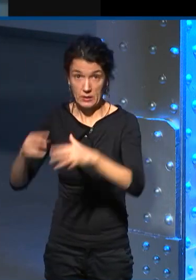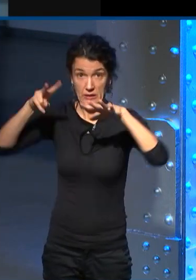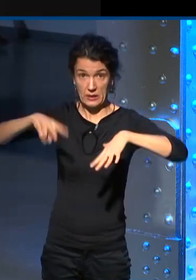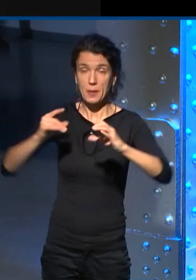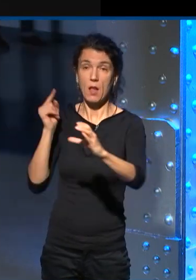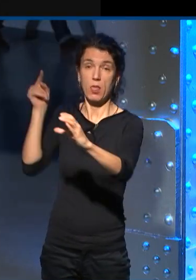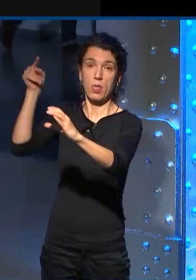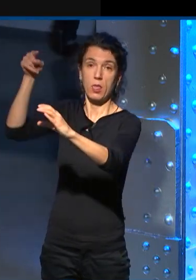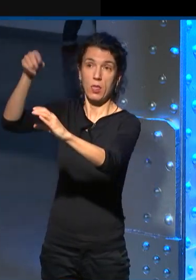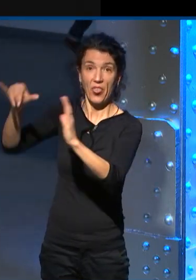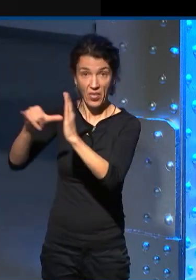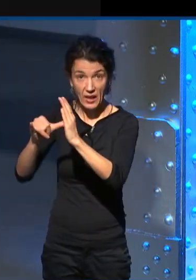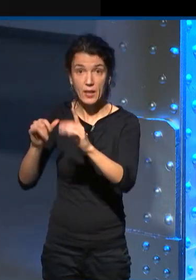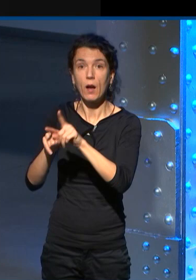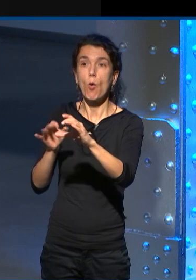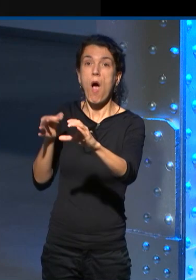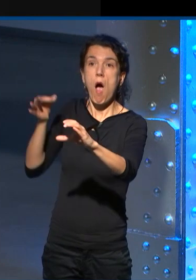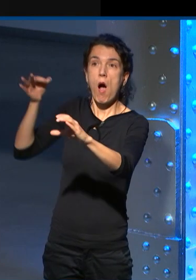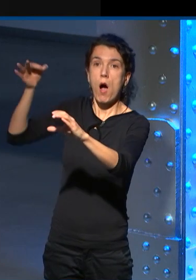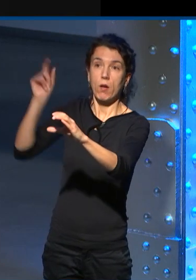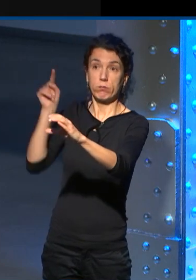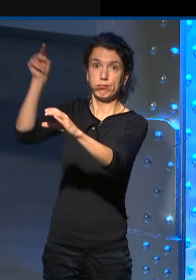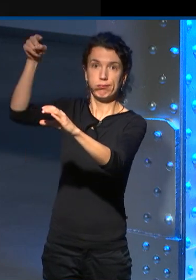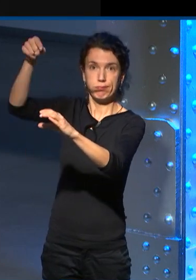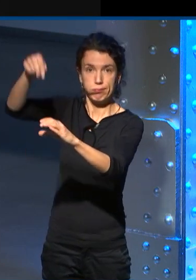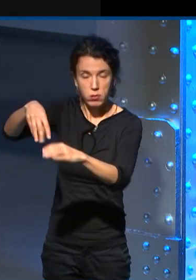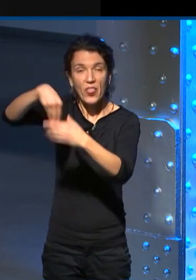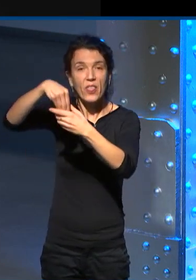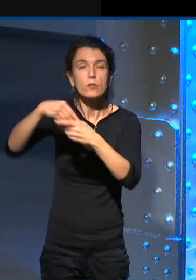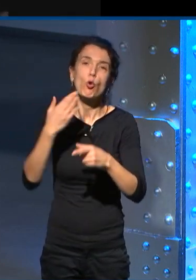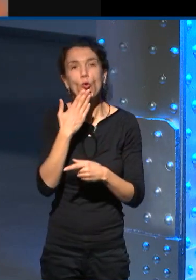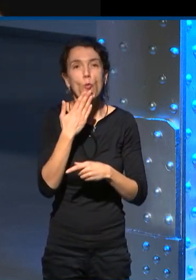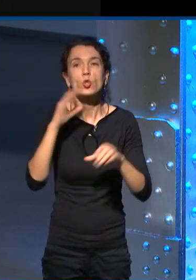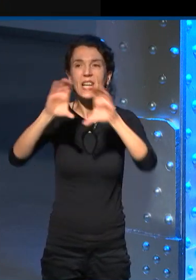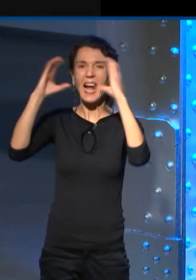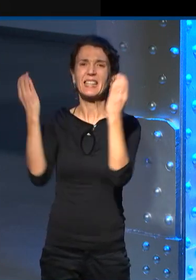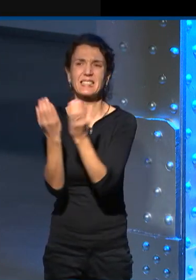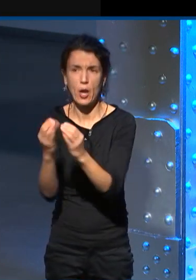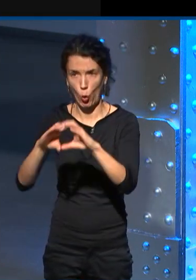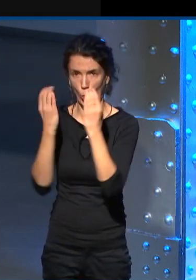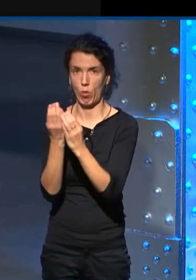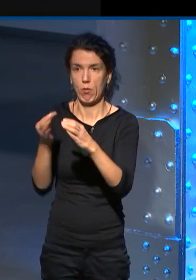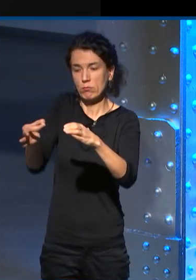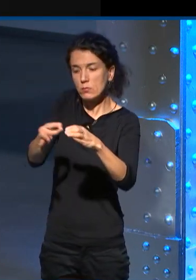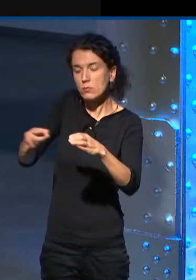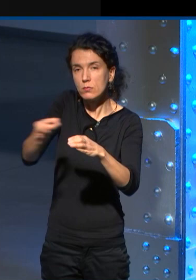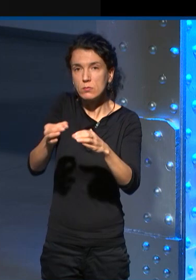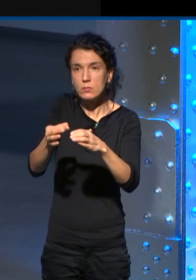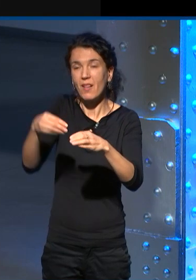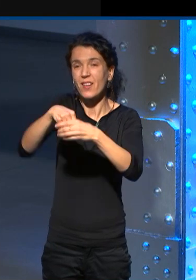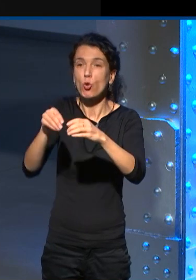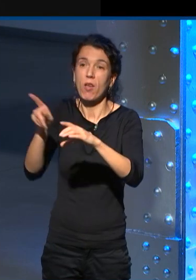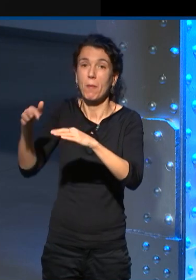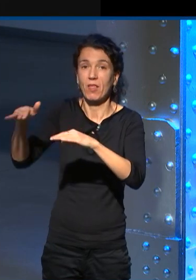planeta. Lanzamos la cápsula y, como ven, está metida dentro de una especie de cascarón. Es un cascarón que tiene 2 partes. La